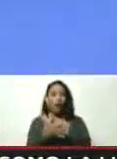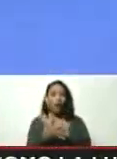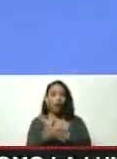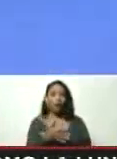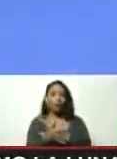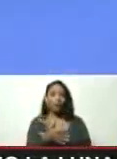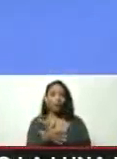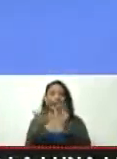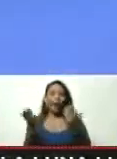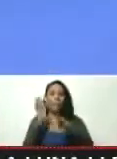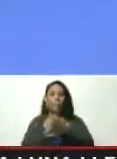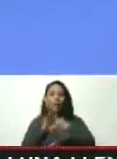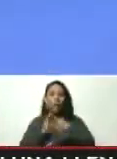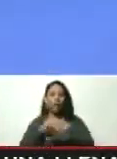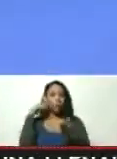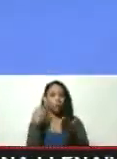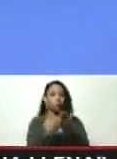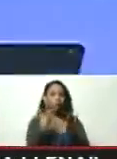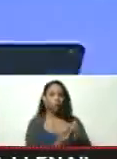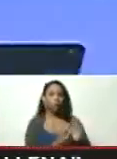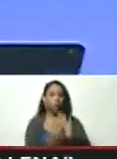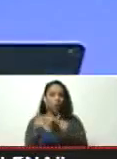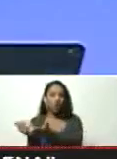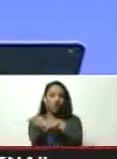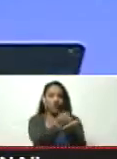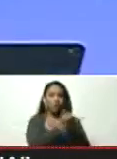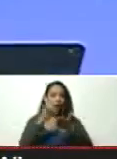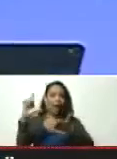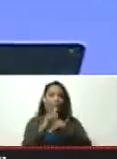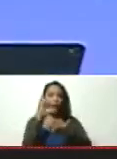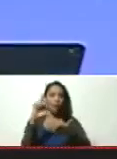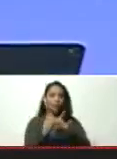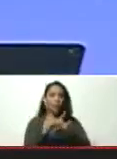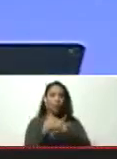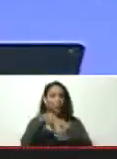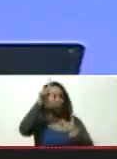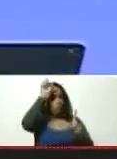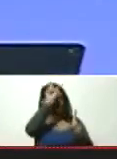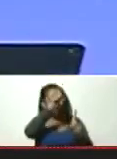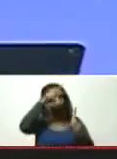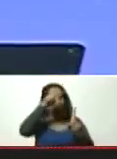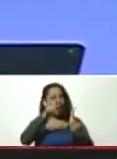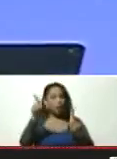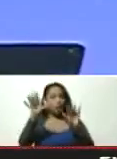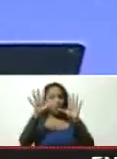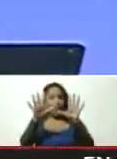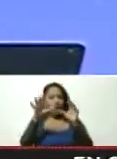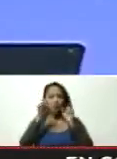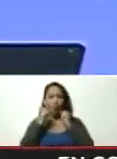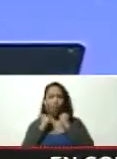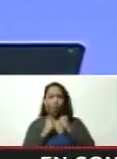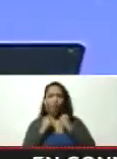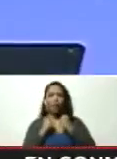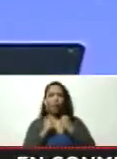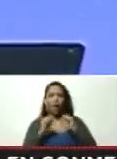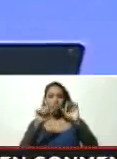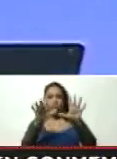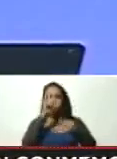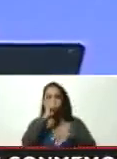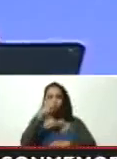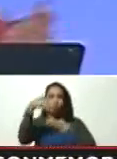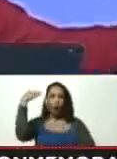los aconteceres y los testimonios que recoge el libro y las enseñanzas de esos días tan duros, a 10 años, a